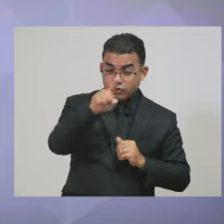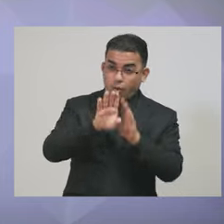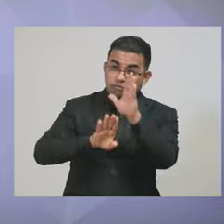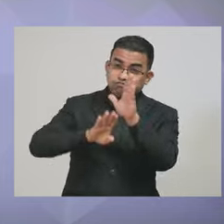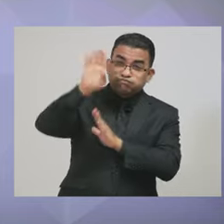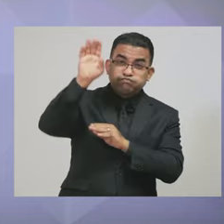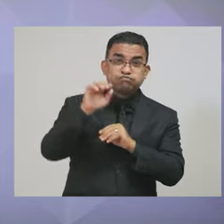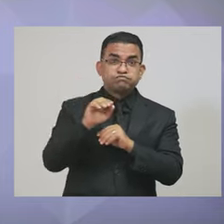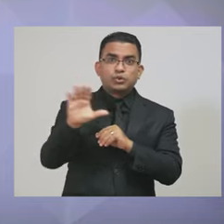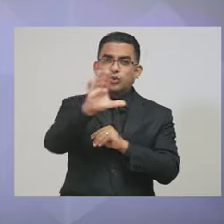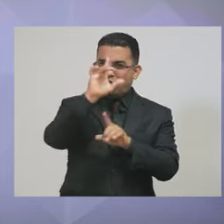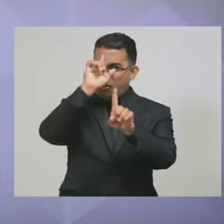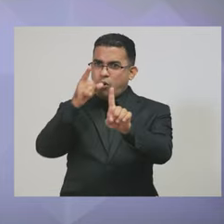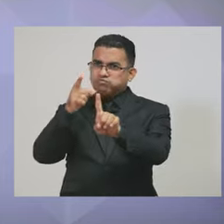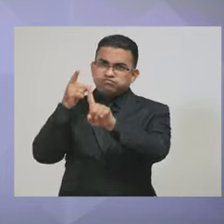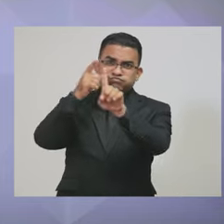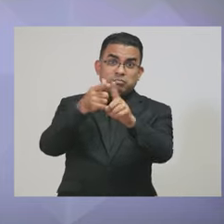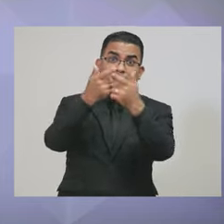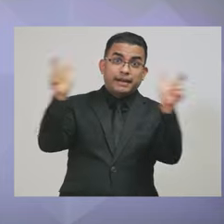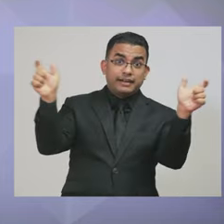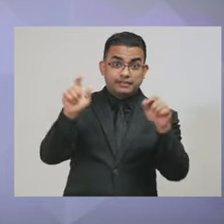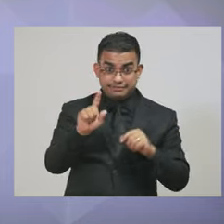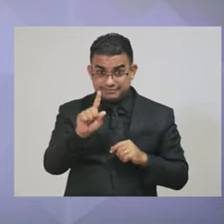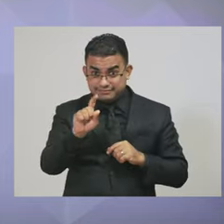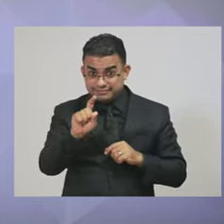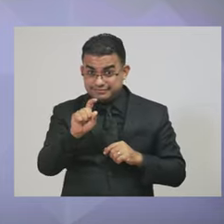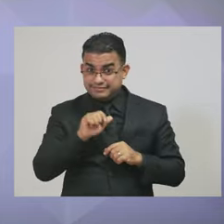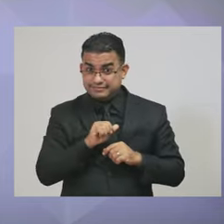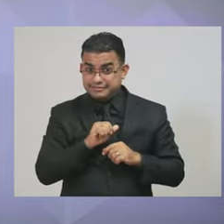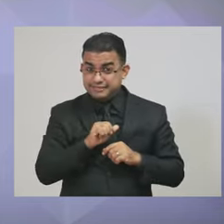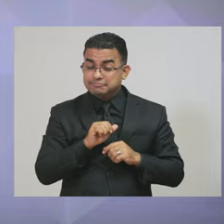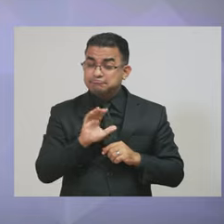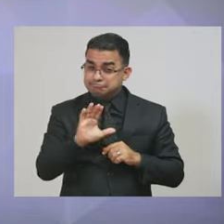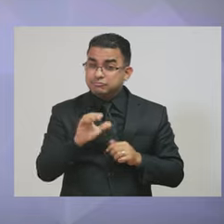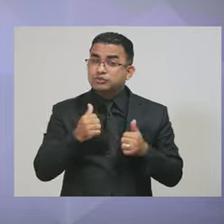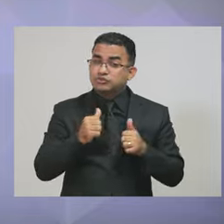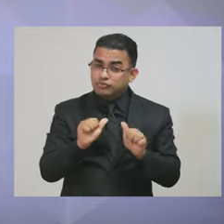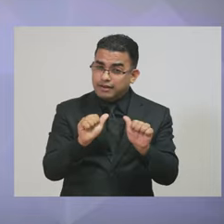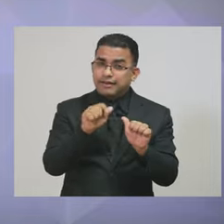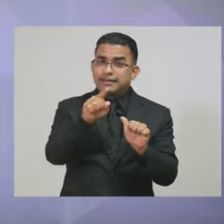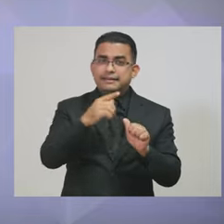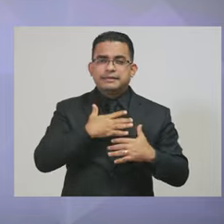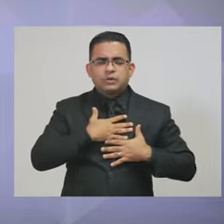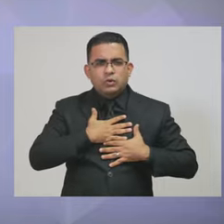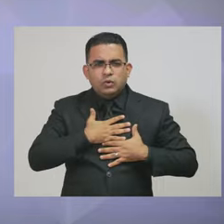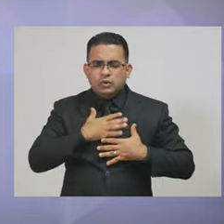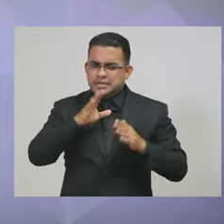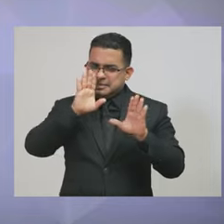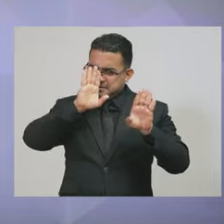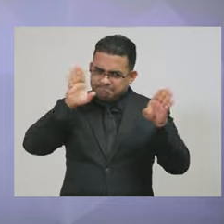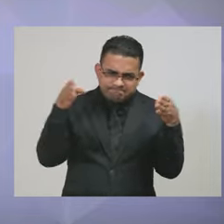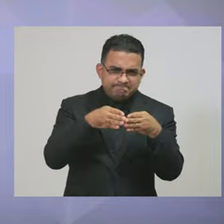grandes llegaran tan lejos como grandes son tus metas y sueños en la vida pero trata de entregarte